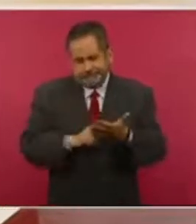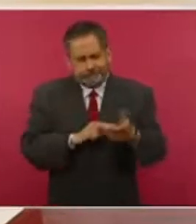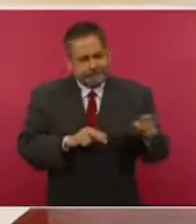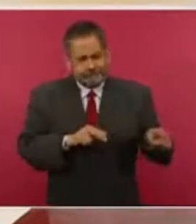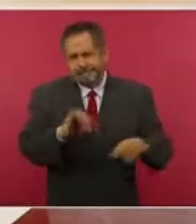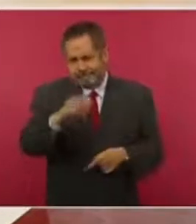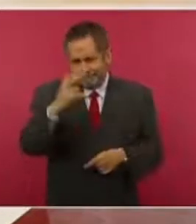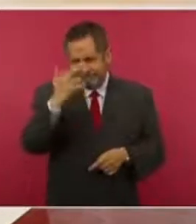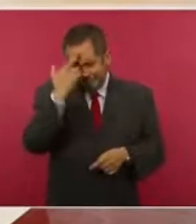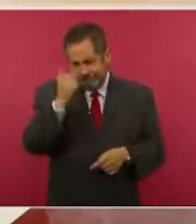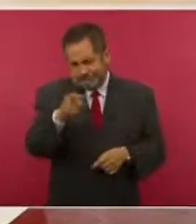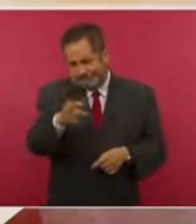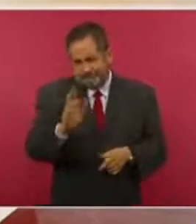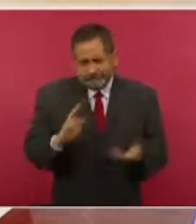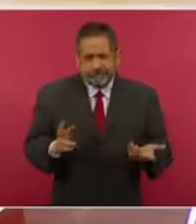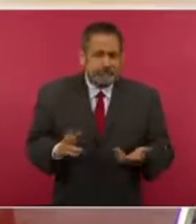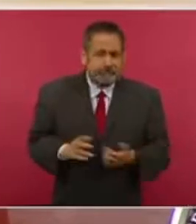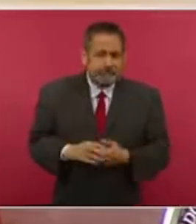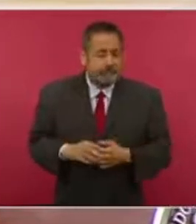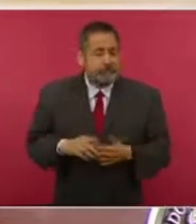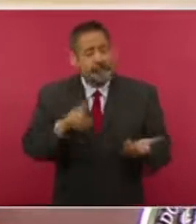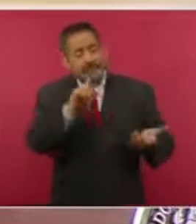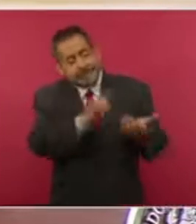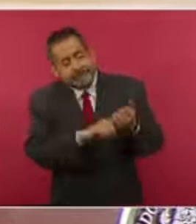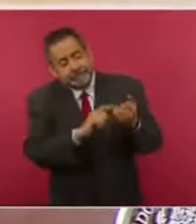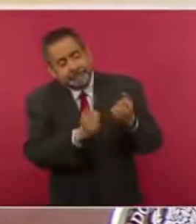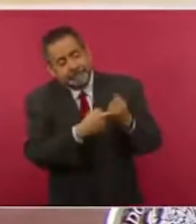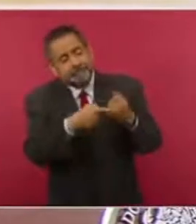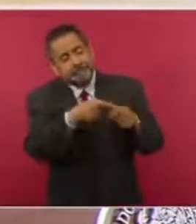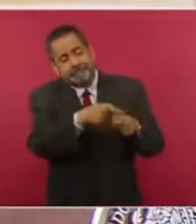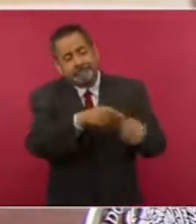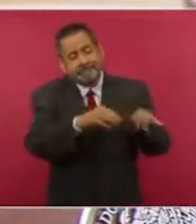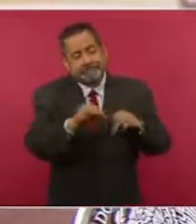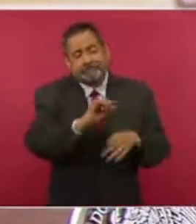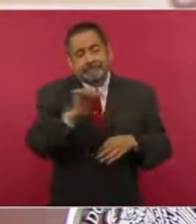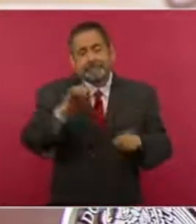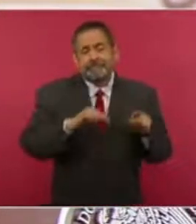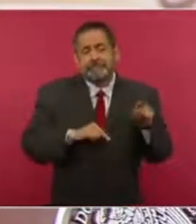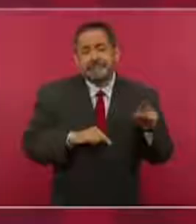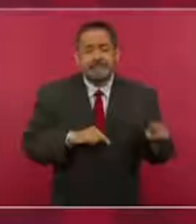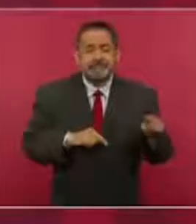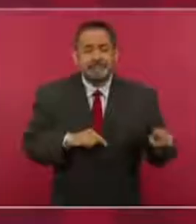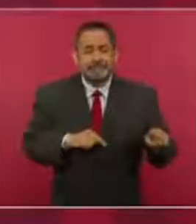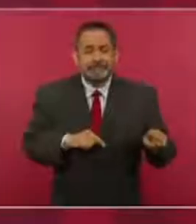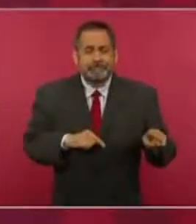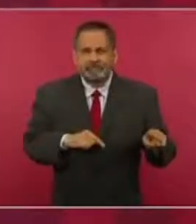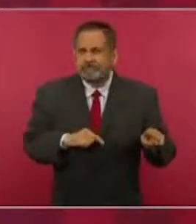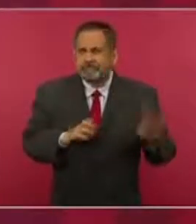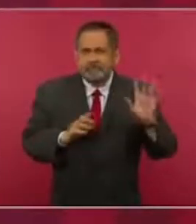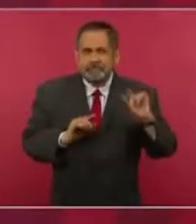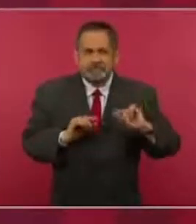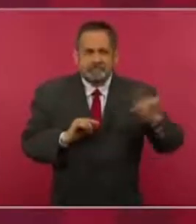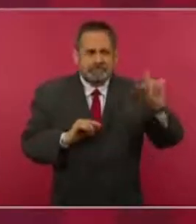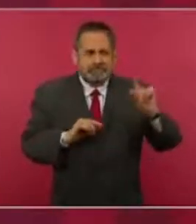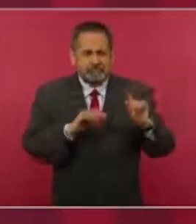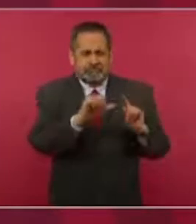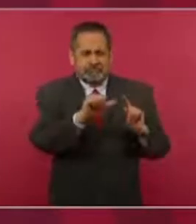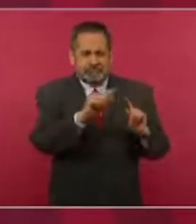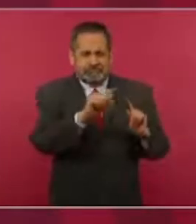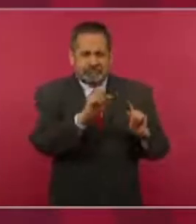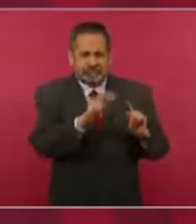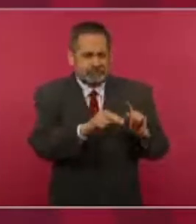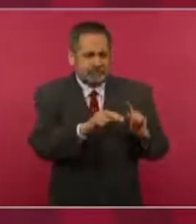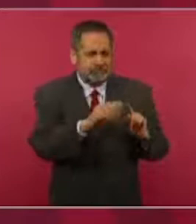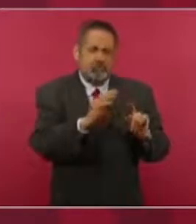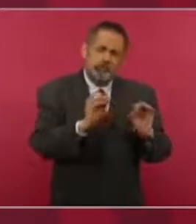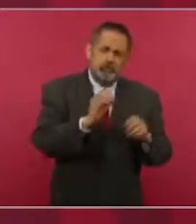uno de los funcionarios no sé si de Alstom o de Bombardier, creo